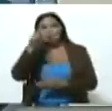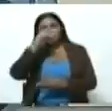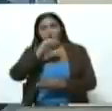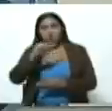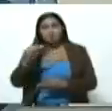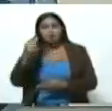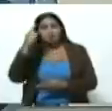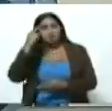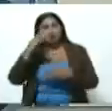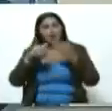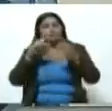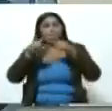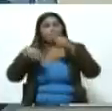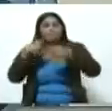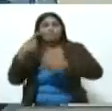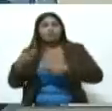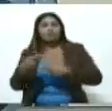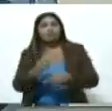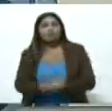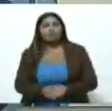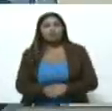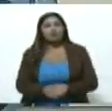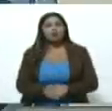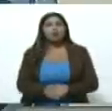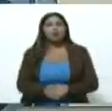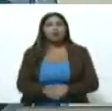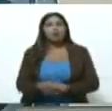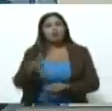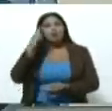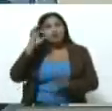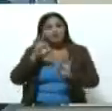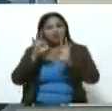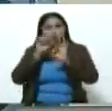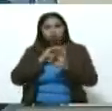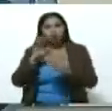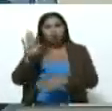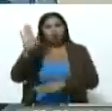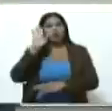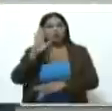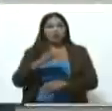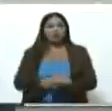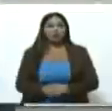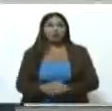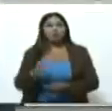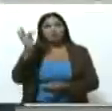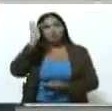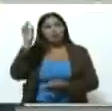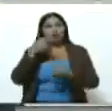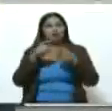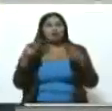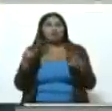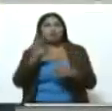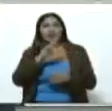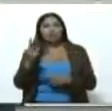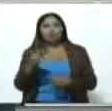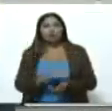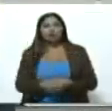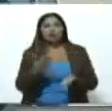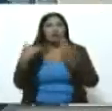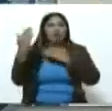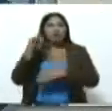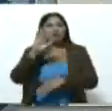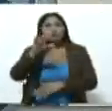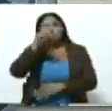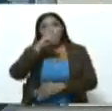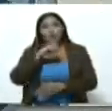el día de mañana sería el día exacto en que fuimos juramentados, Fiscal General de la República, hace 5 años.